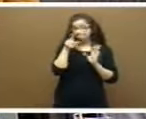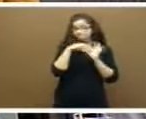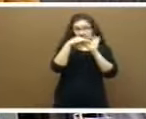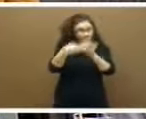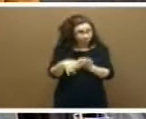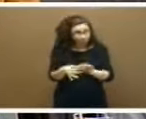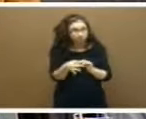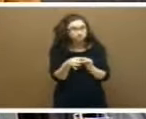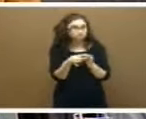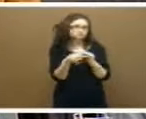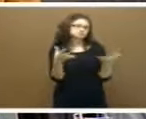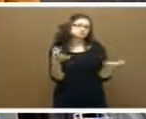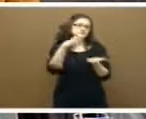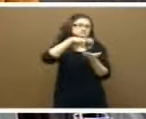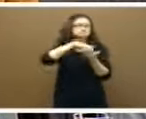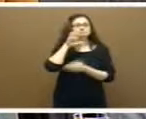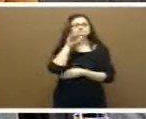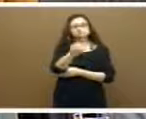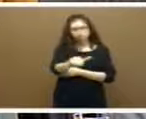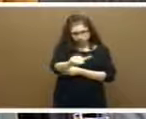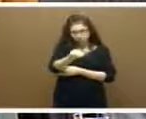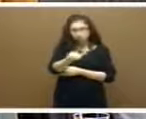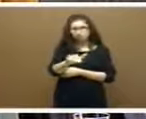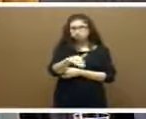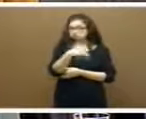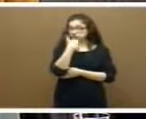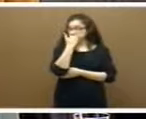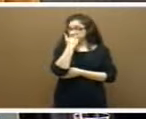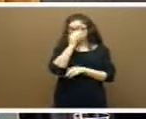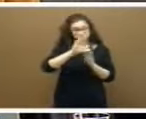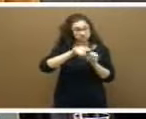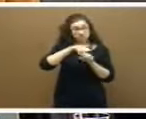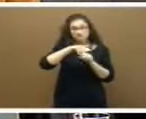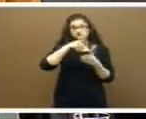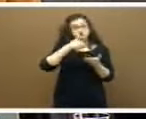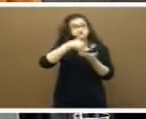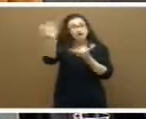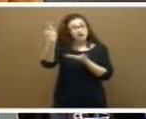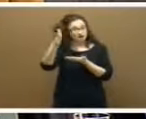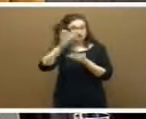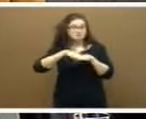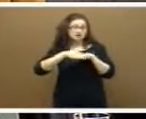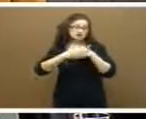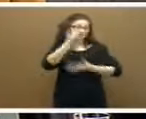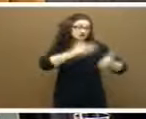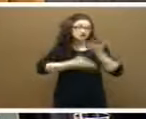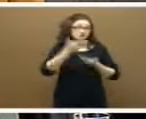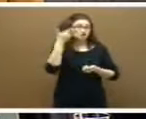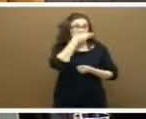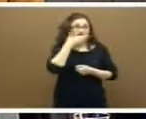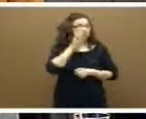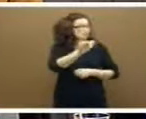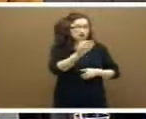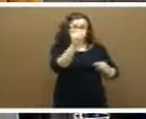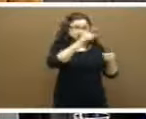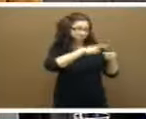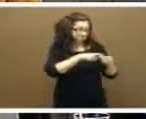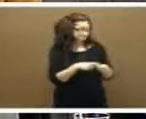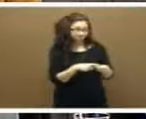al final, los centros rurales prácticamente se quedan fuera de las ayudas para intercambios escolares. Y nosotros entendemos